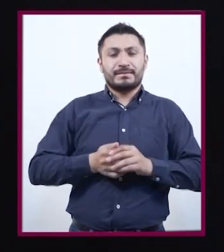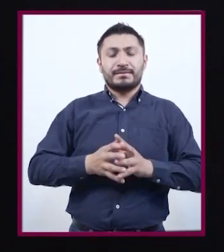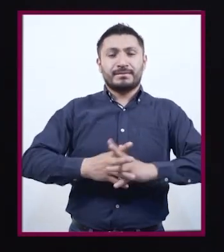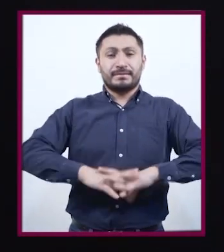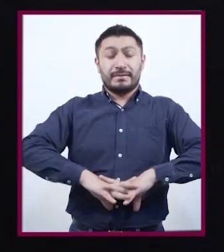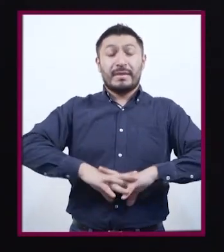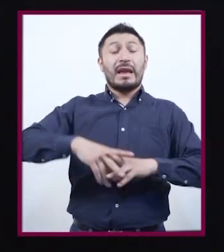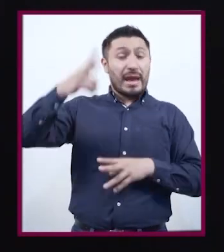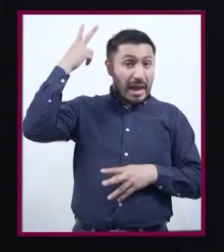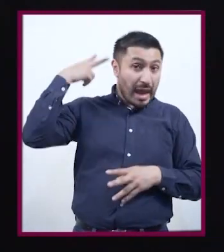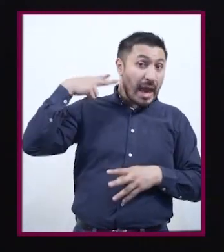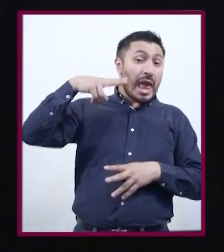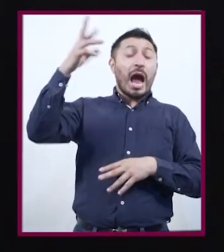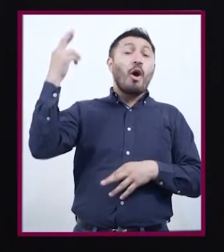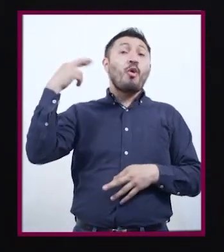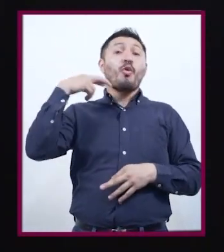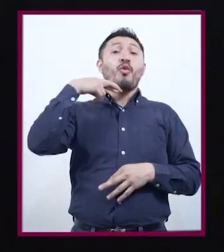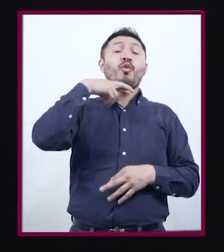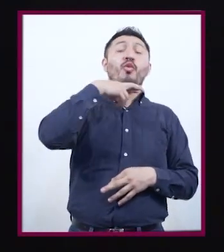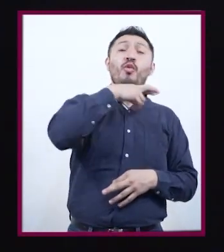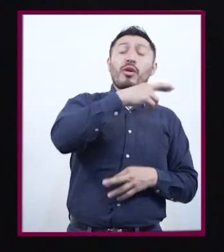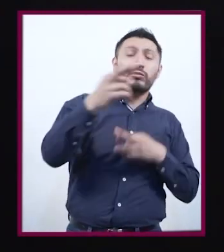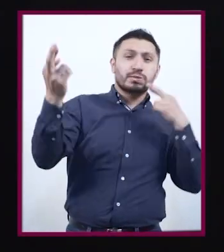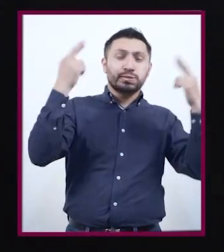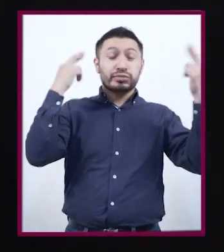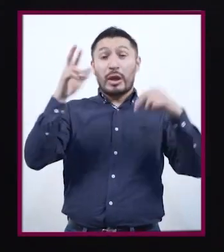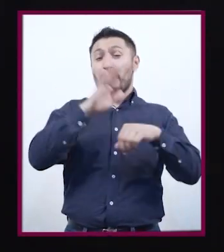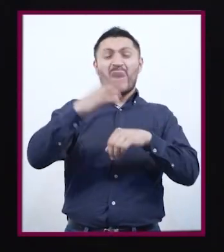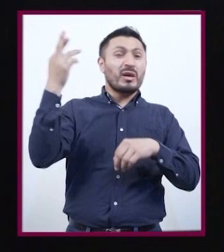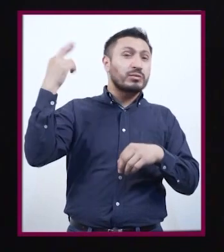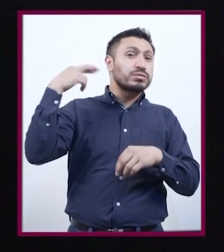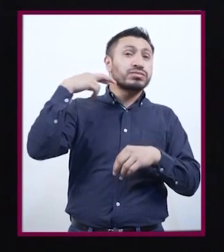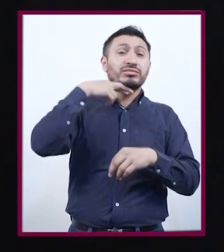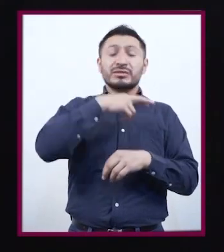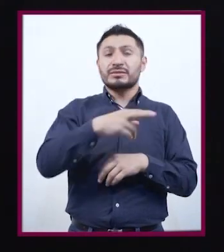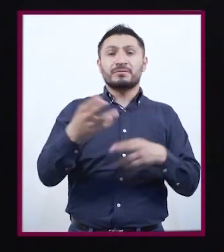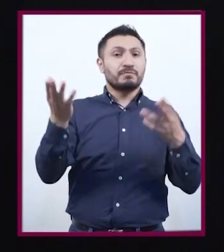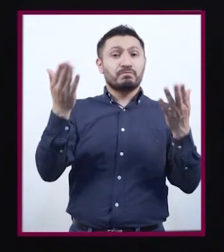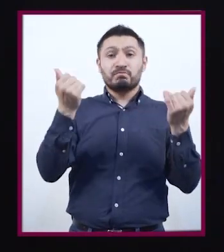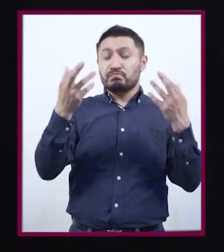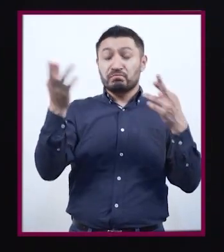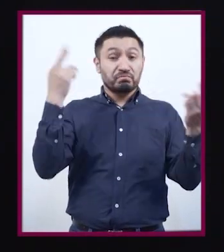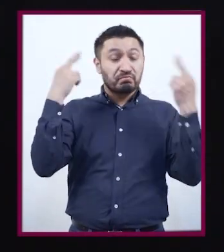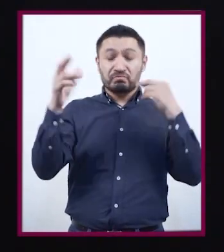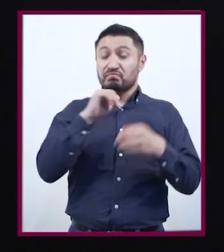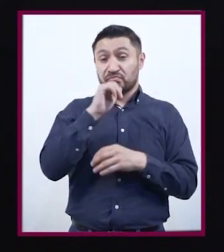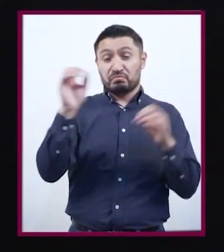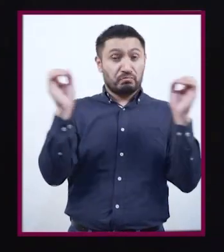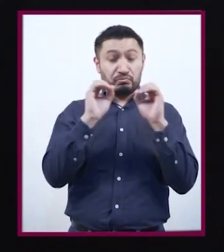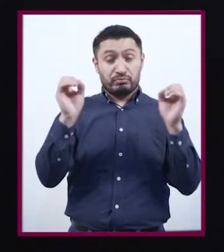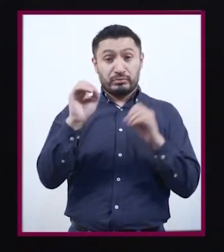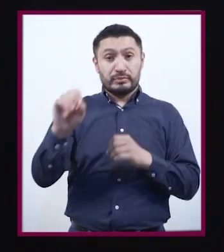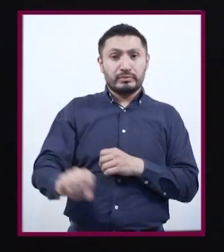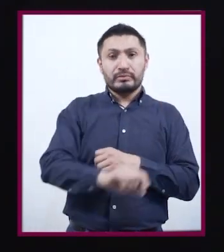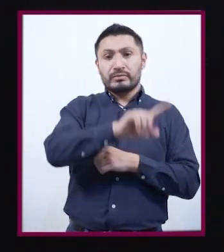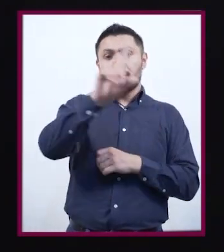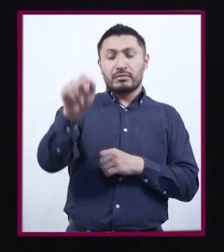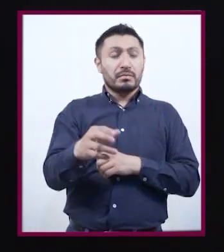esto? Que al viajar a una velocidad más rápida que el sonido, no producía ningún ruido de